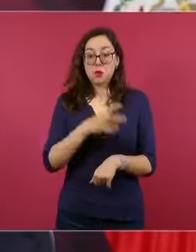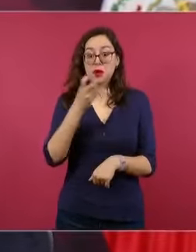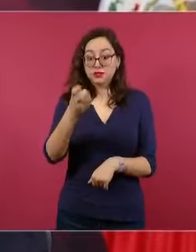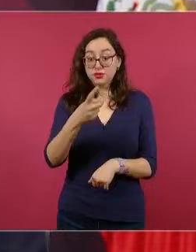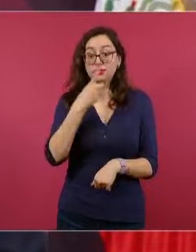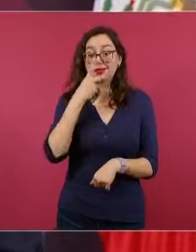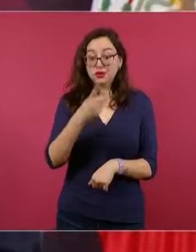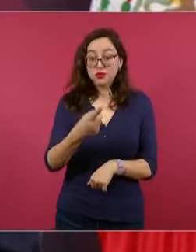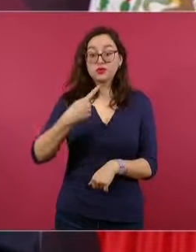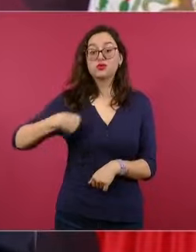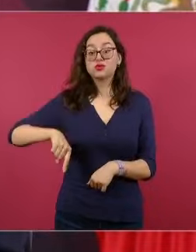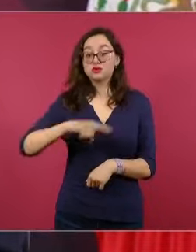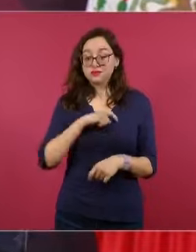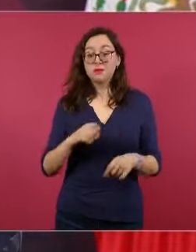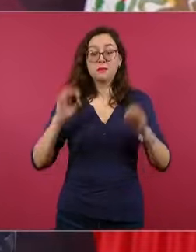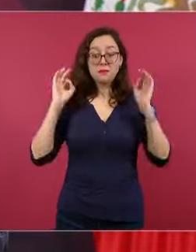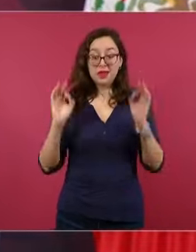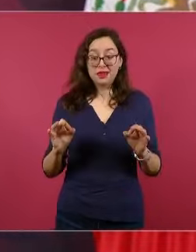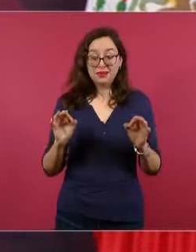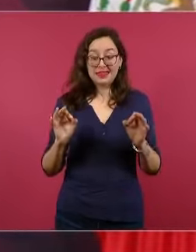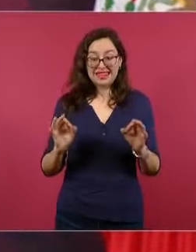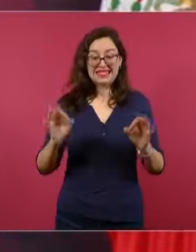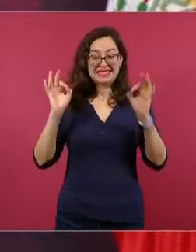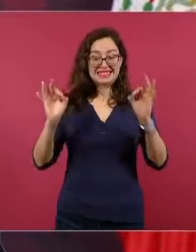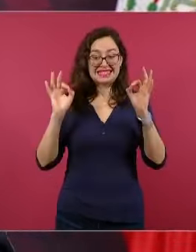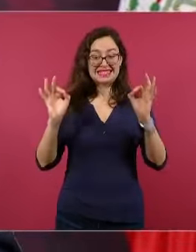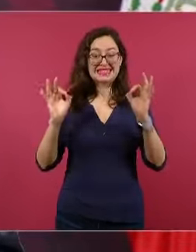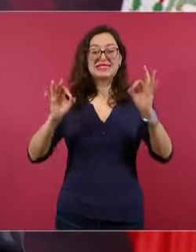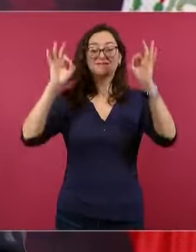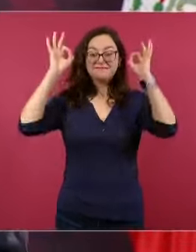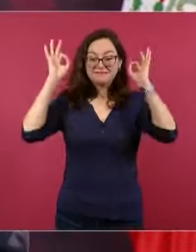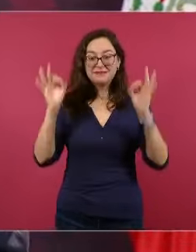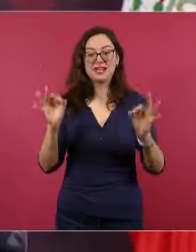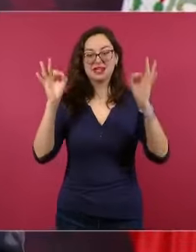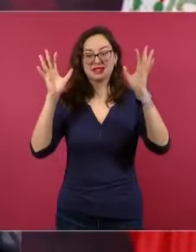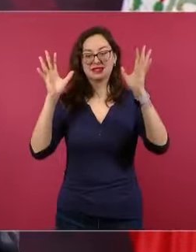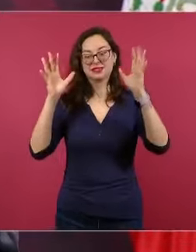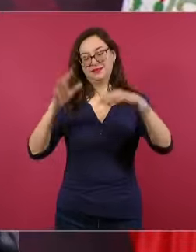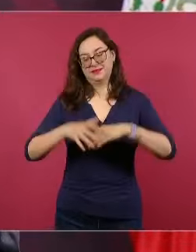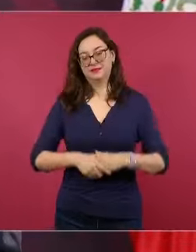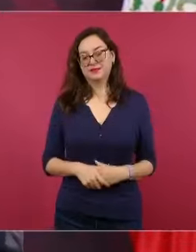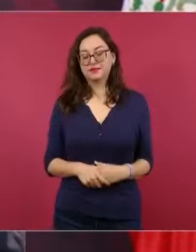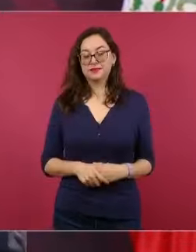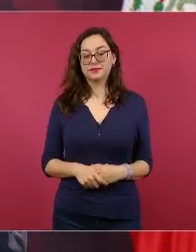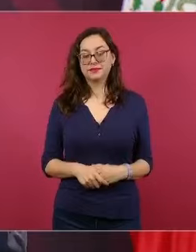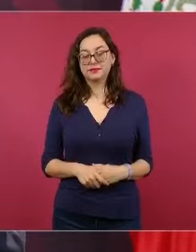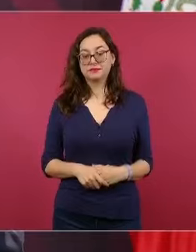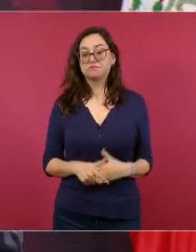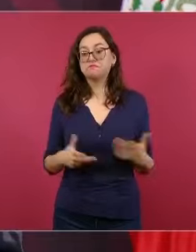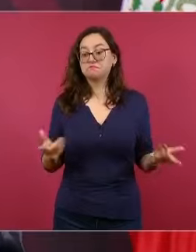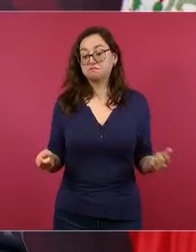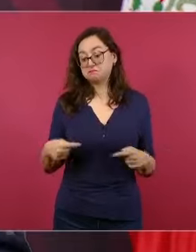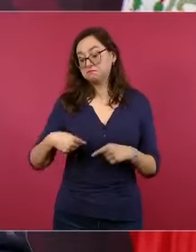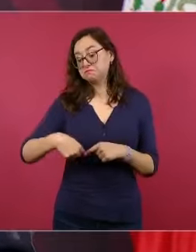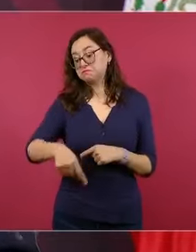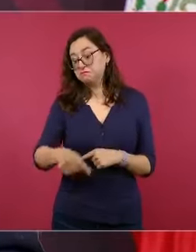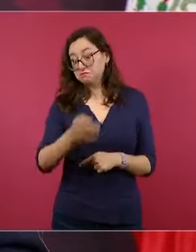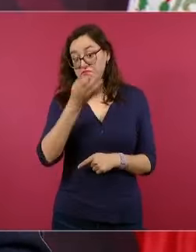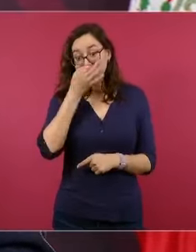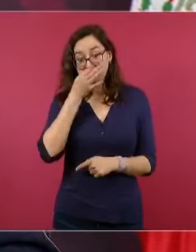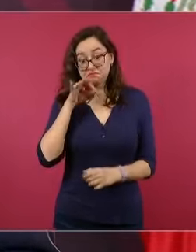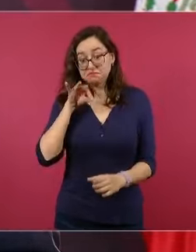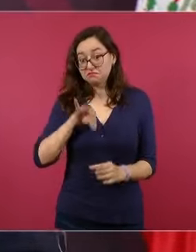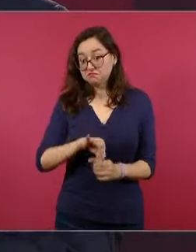bien y ya falta poco y los ciudadanos de manera